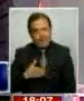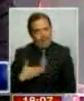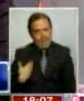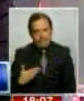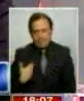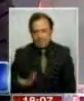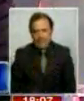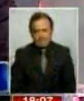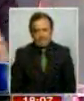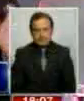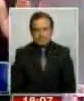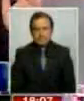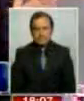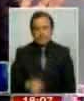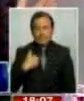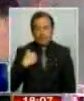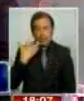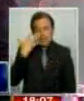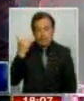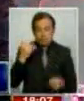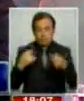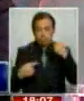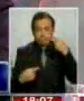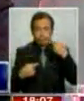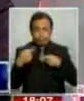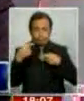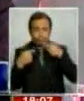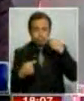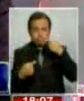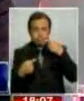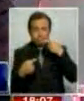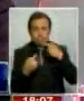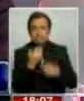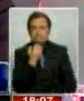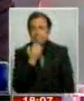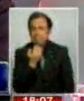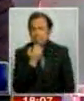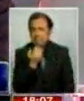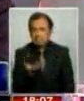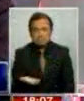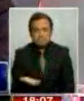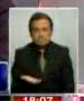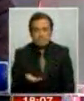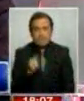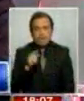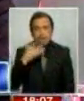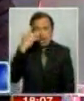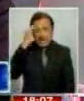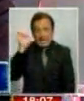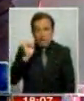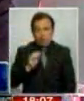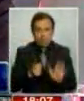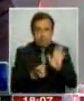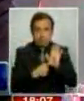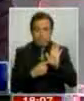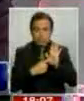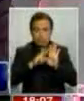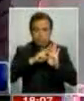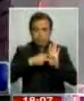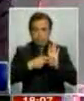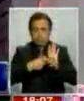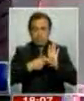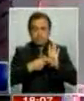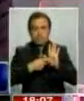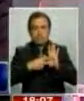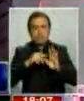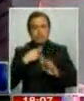Es lamentable y yo creo que este es un debate sumamente pequeño. Yo creo que la reforma tributaria, Matilde, es un debate